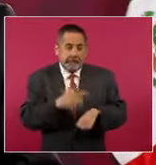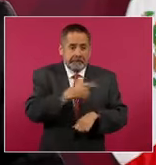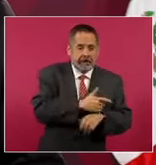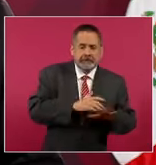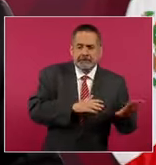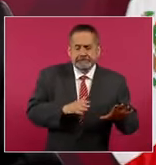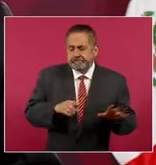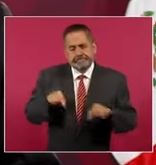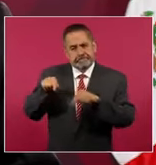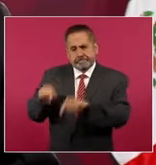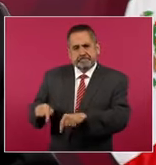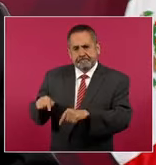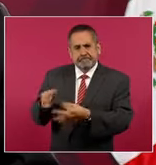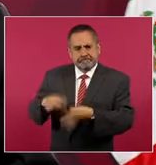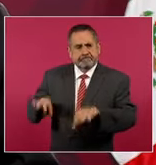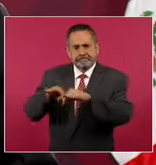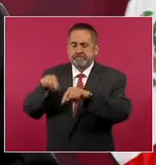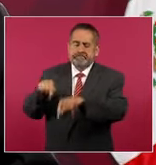Eso es